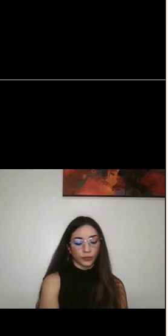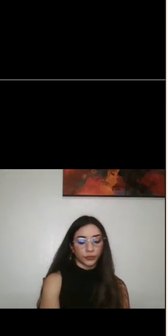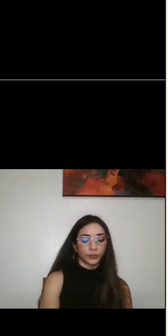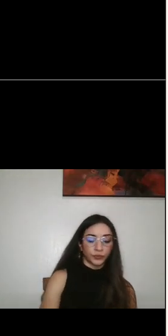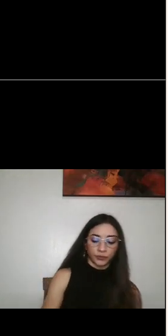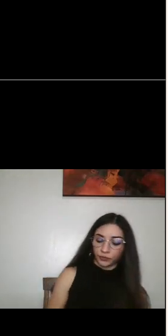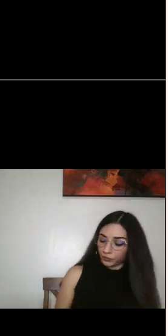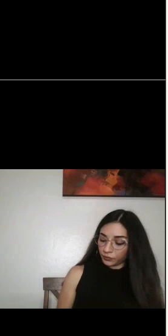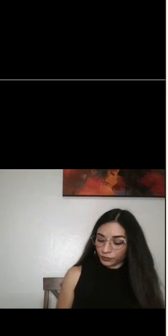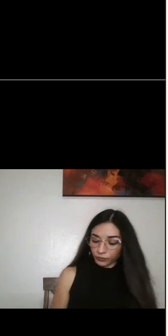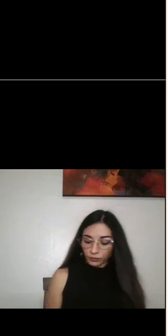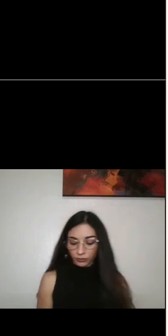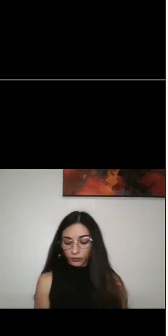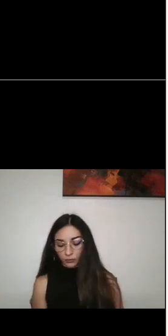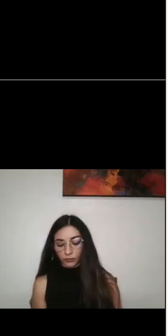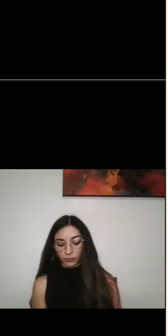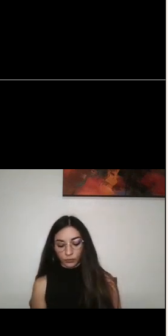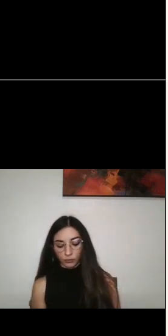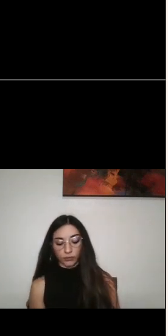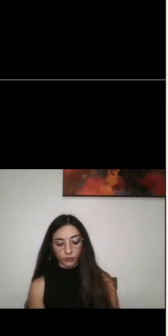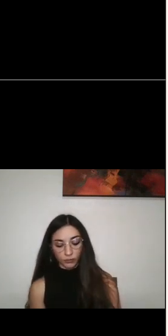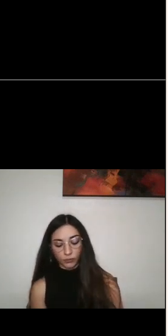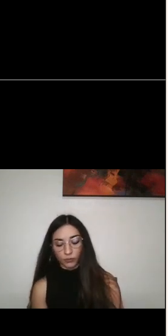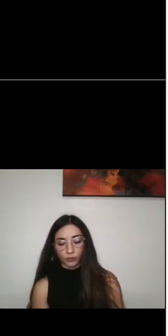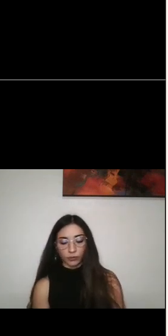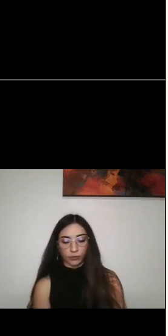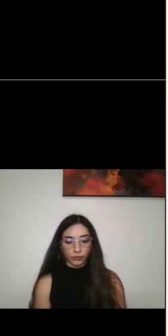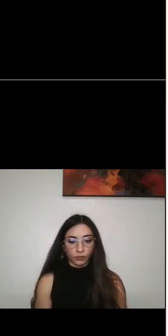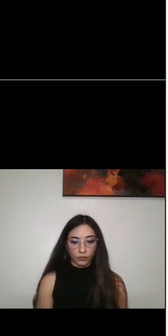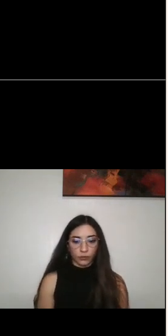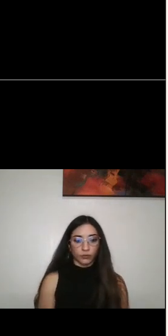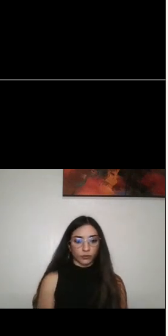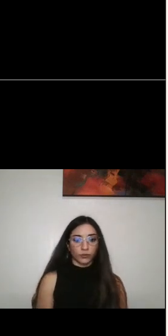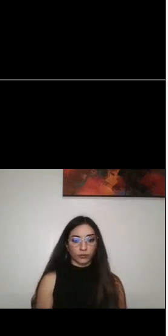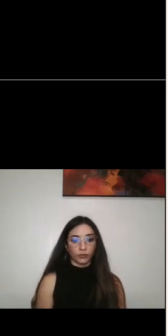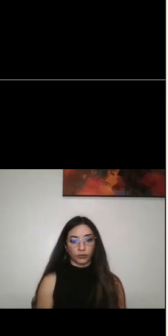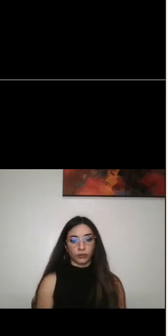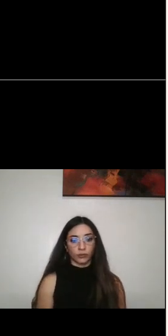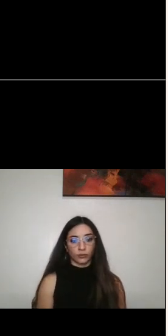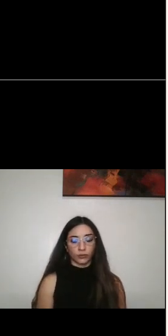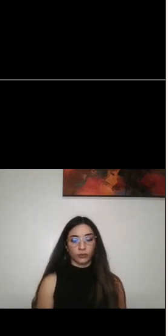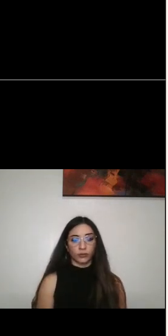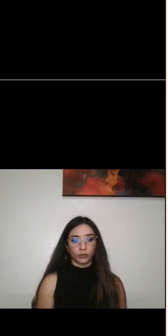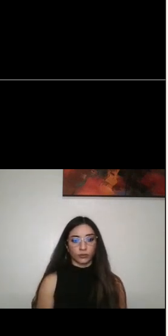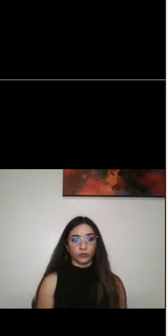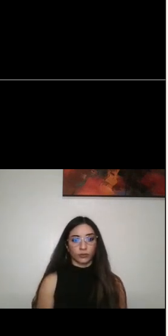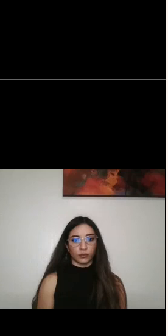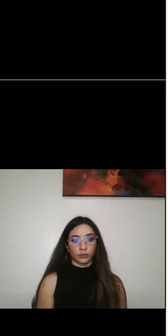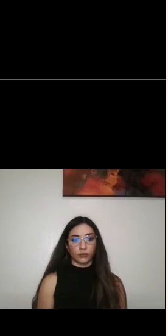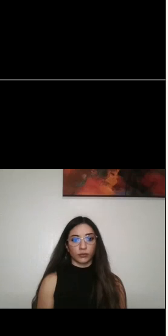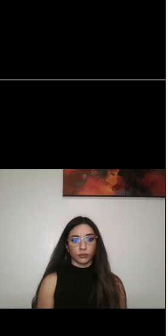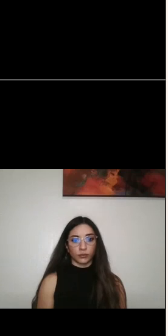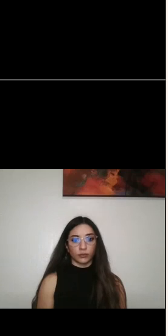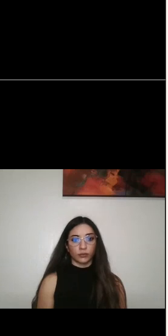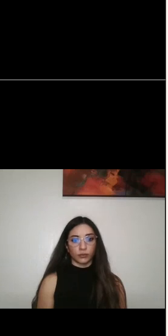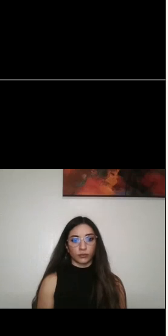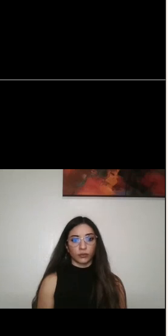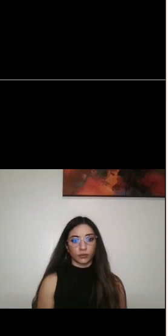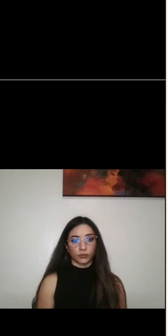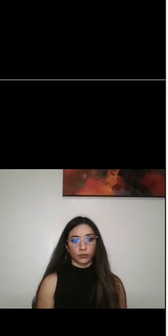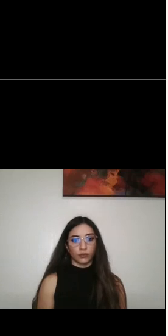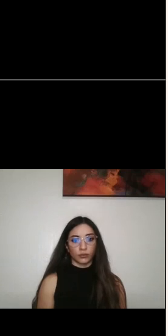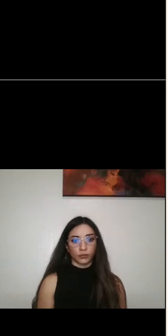cómo suenan esos rasgos de sonidos, cómo podemos combinarlos y cómo podemos formar una palabra con esas combinaciones que represente